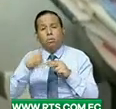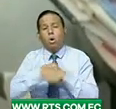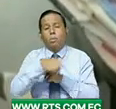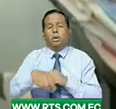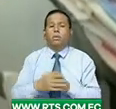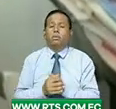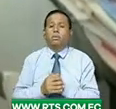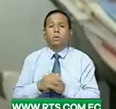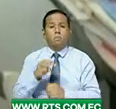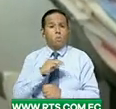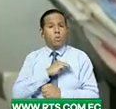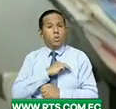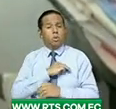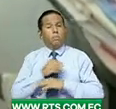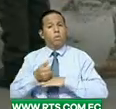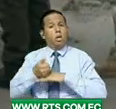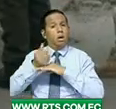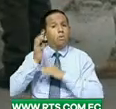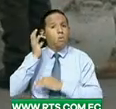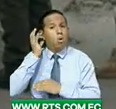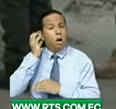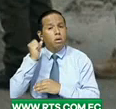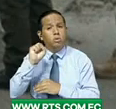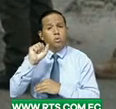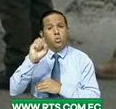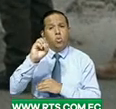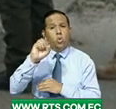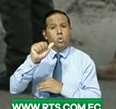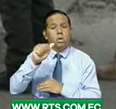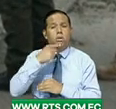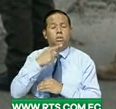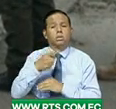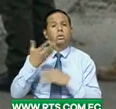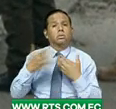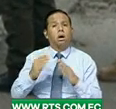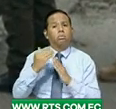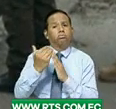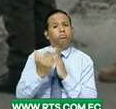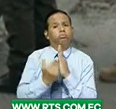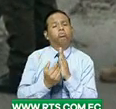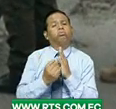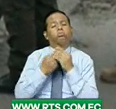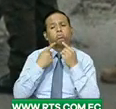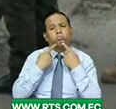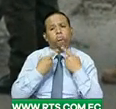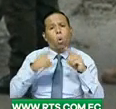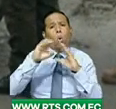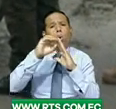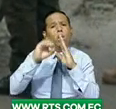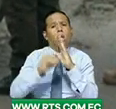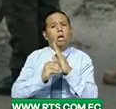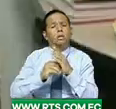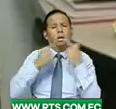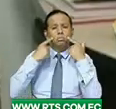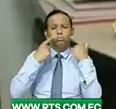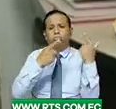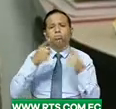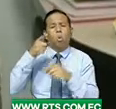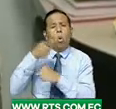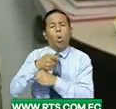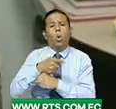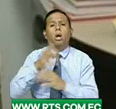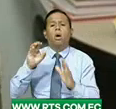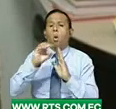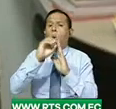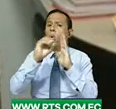el municipio, la alcaldesa Lucía Sosa expresó que está lista la ordenanza para regular la movilidad de las motocicletas. La